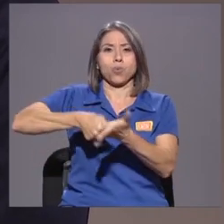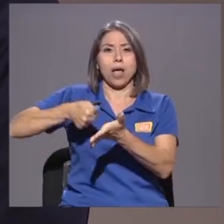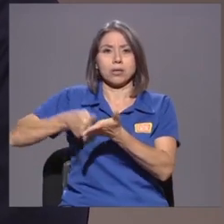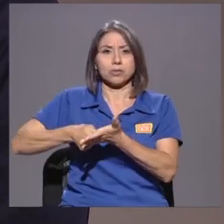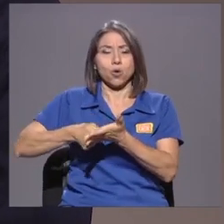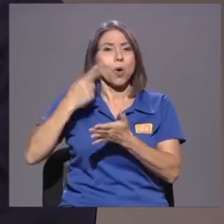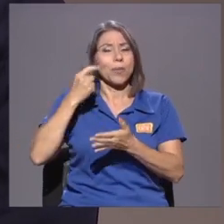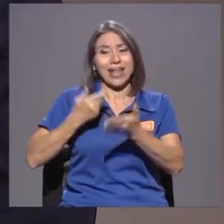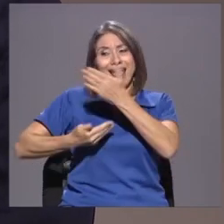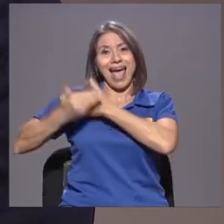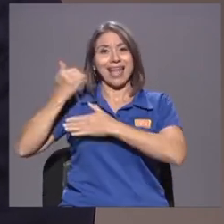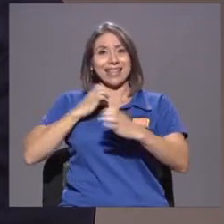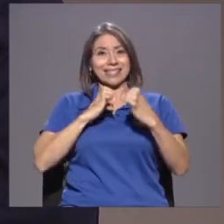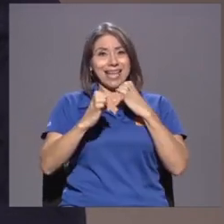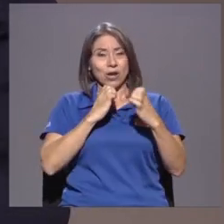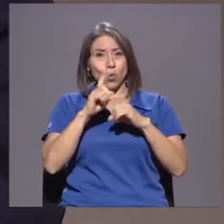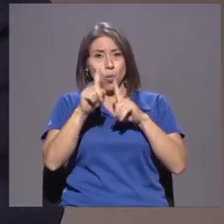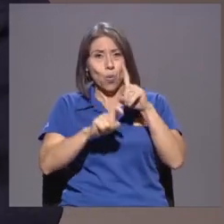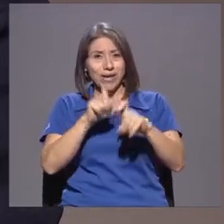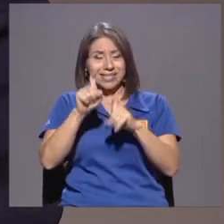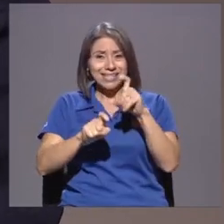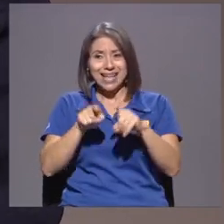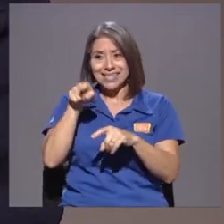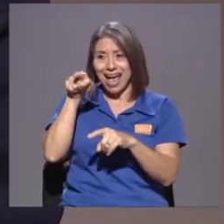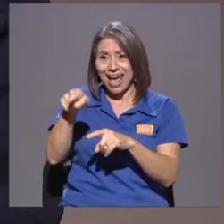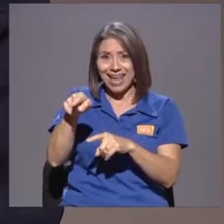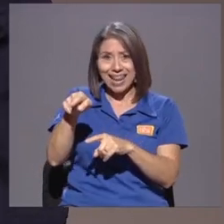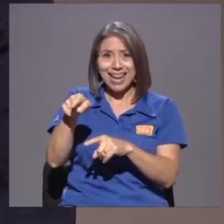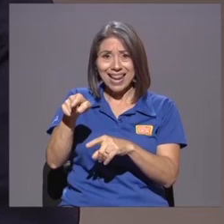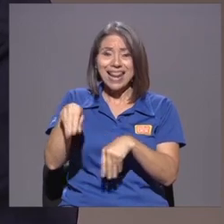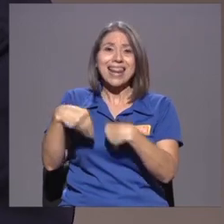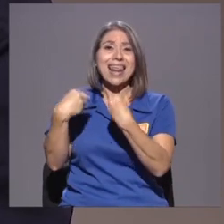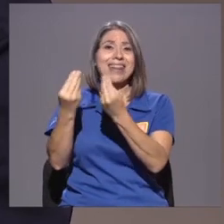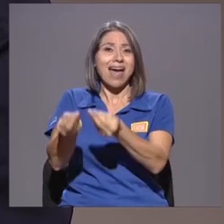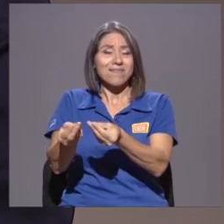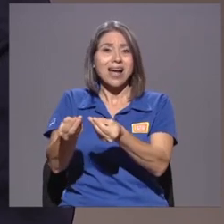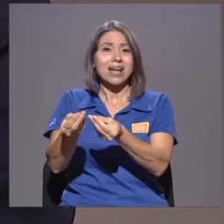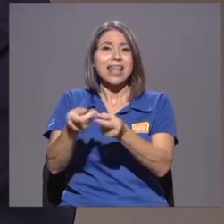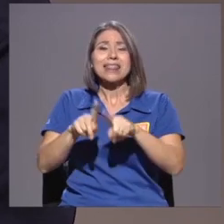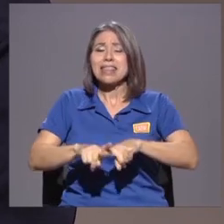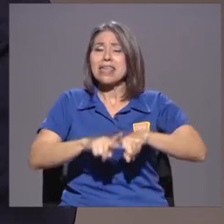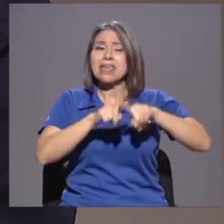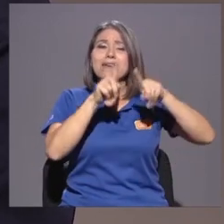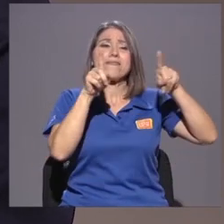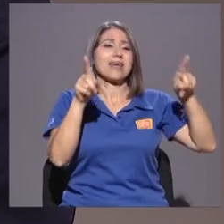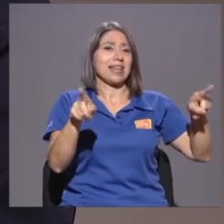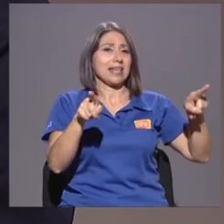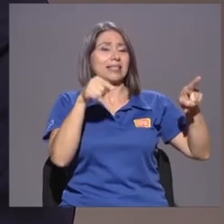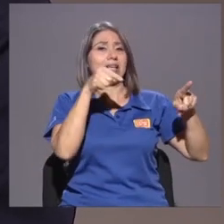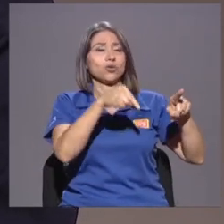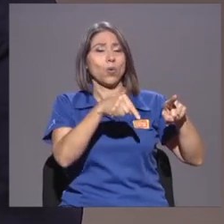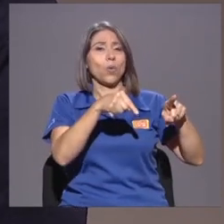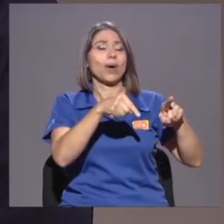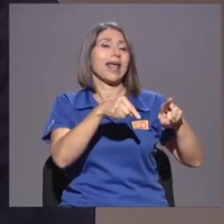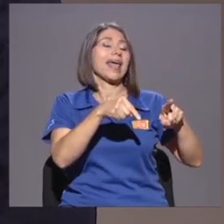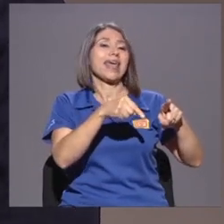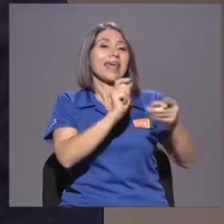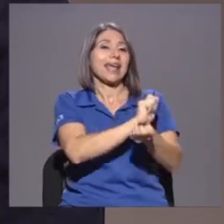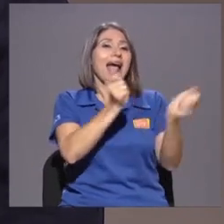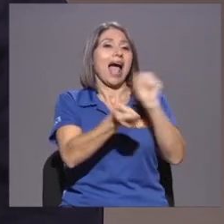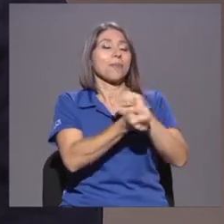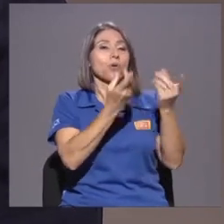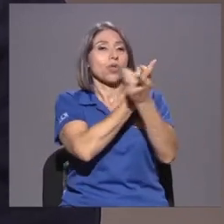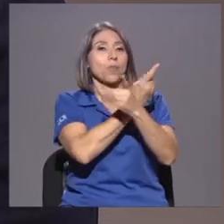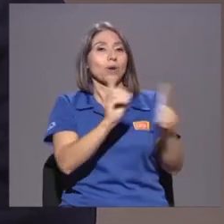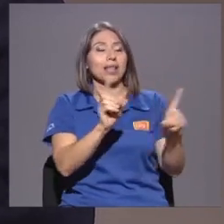encuestas le daban a una enorme distancia sobre el candidato de cambio democrático rómulo roux pero en realidad